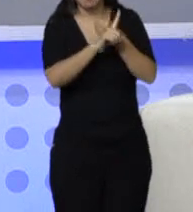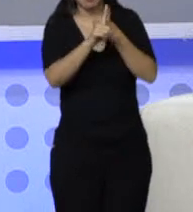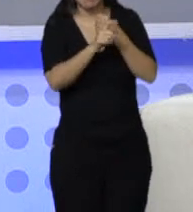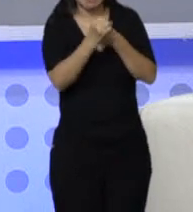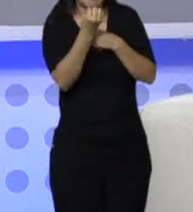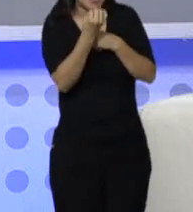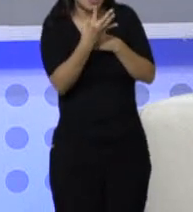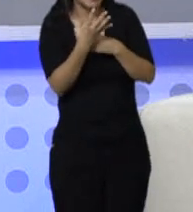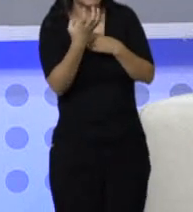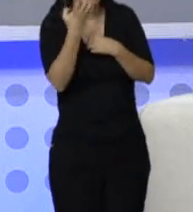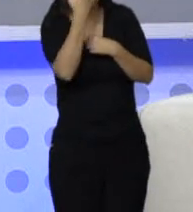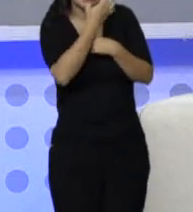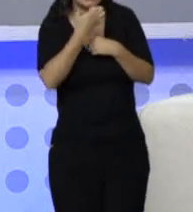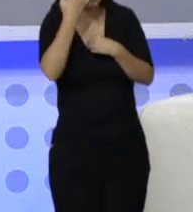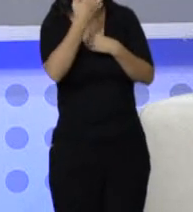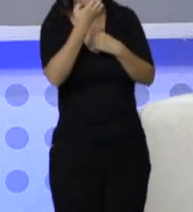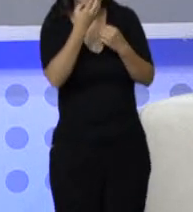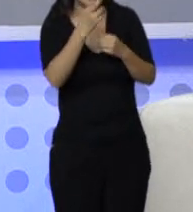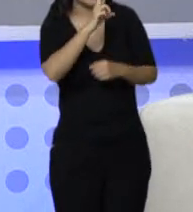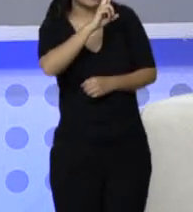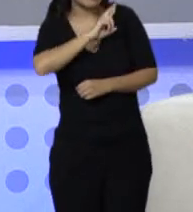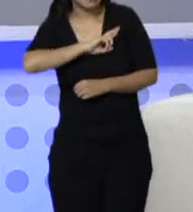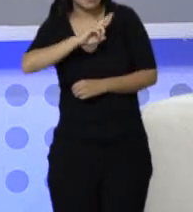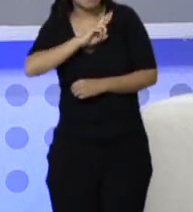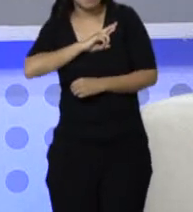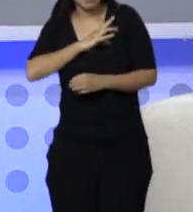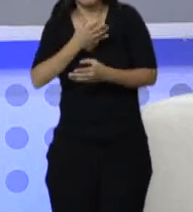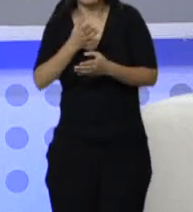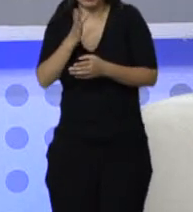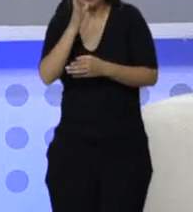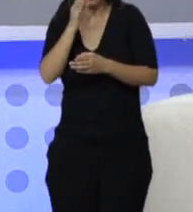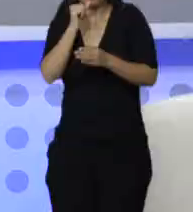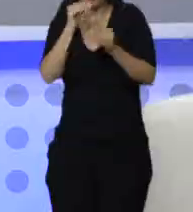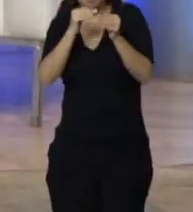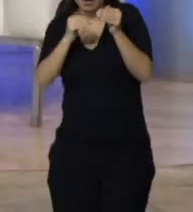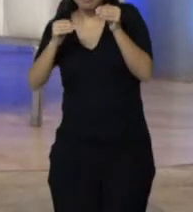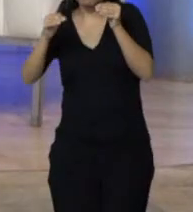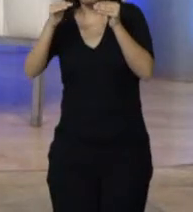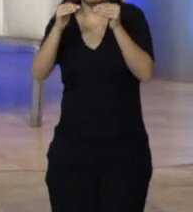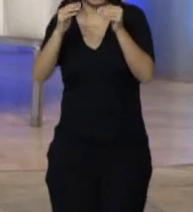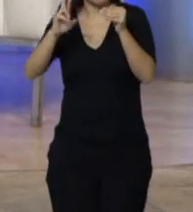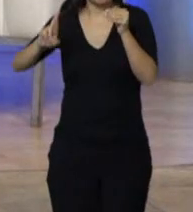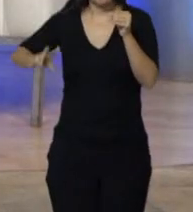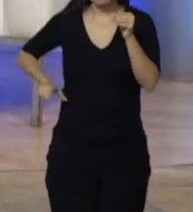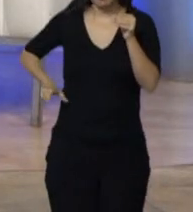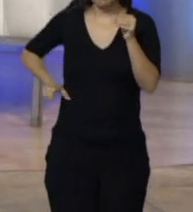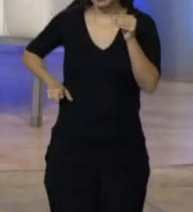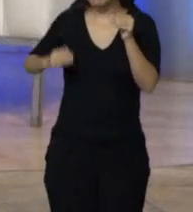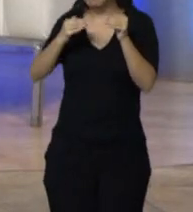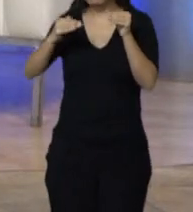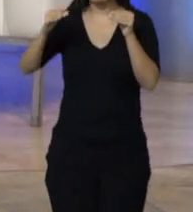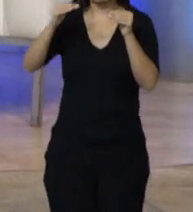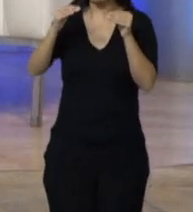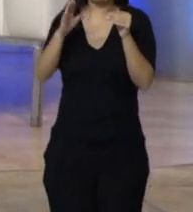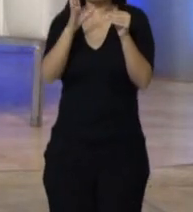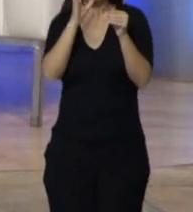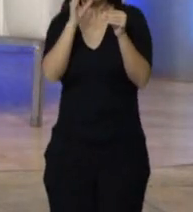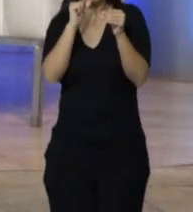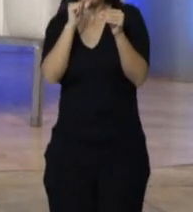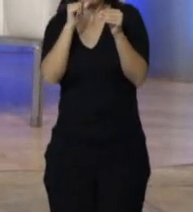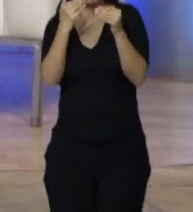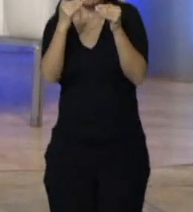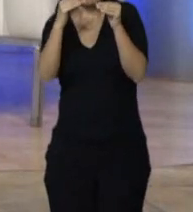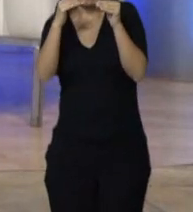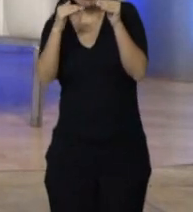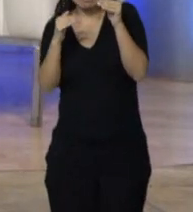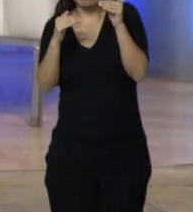de educación de educación privada que ni siquiera llevan a estar al nivel de alguna de alguna escuela pública cierto de hecho bueno le pensando y no